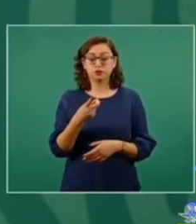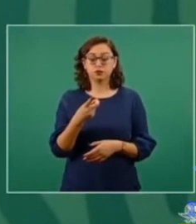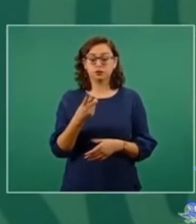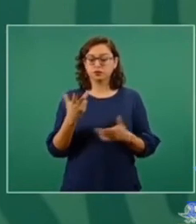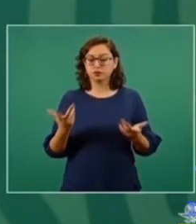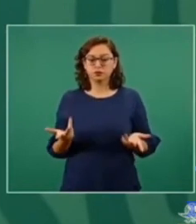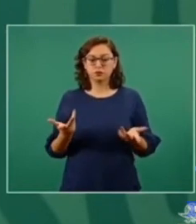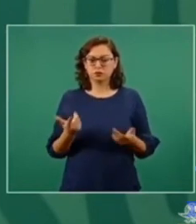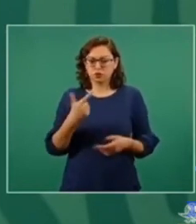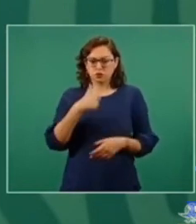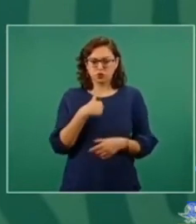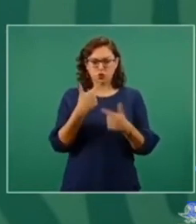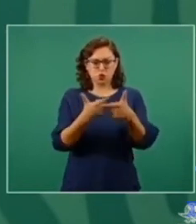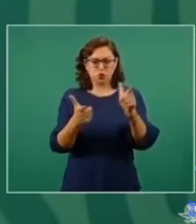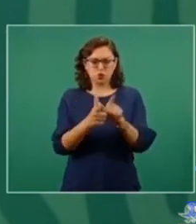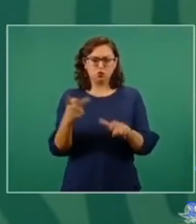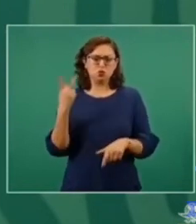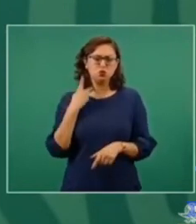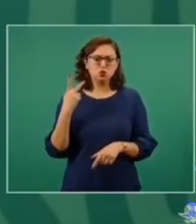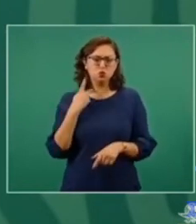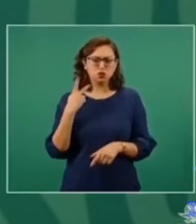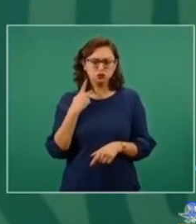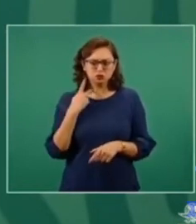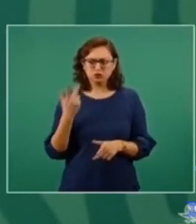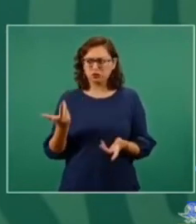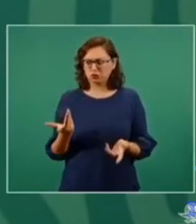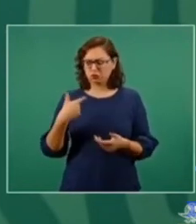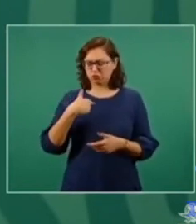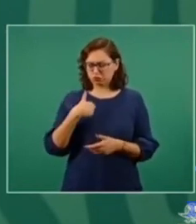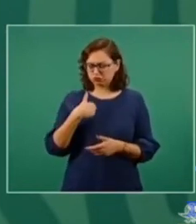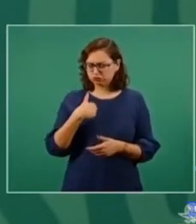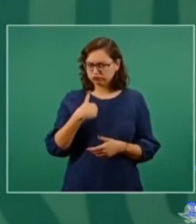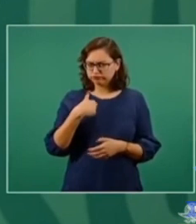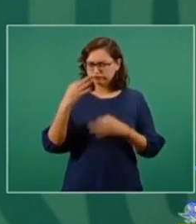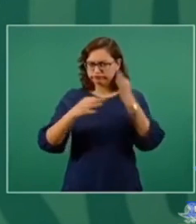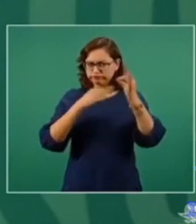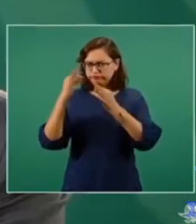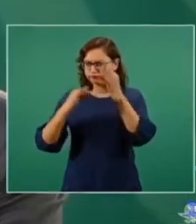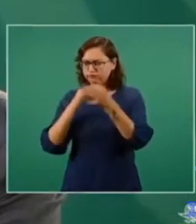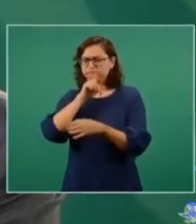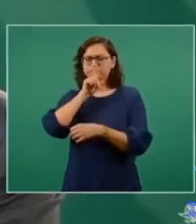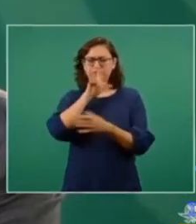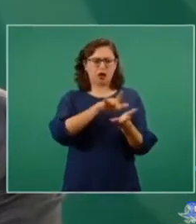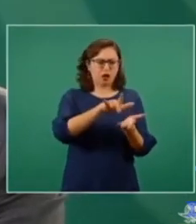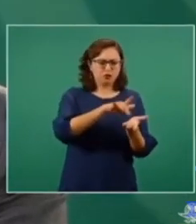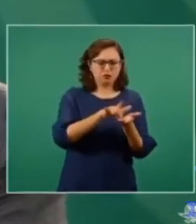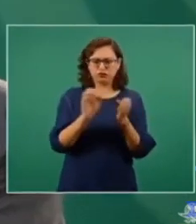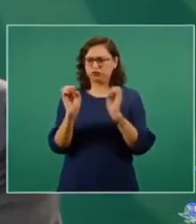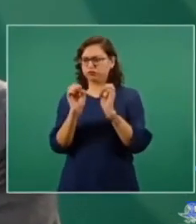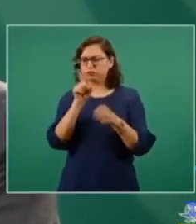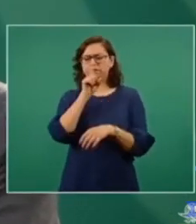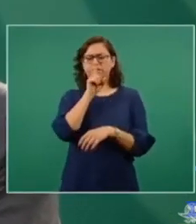que no voy a referirme a ningún partido, mucho menos voy a pedir que se apoye a un partido.